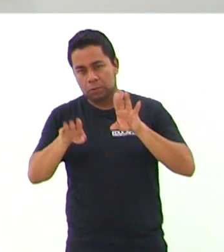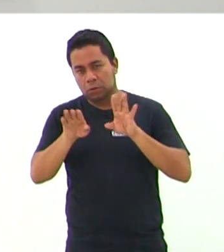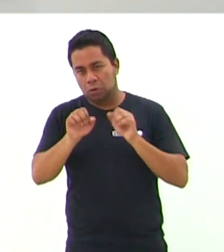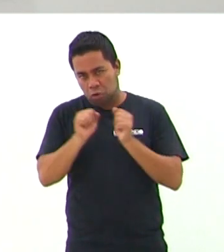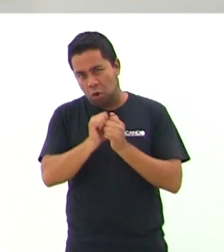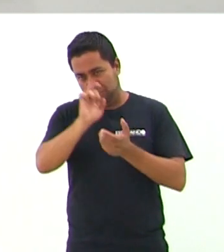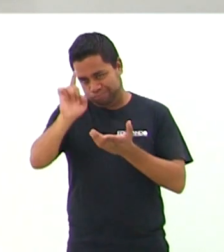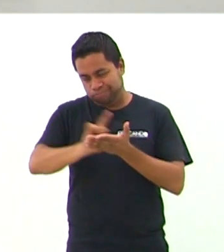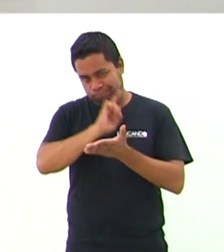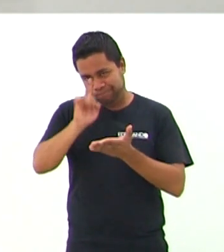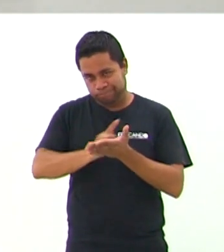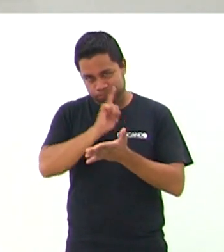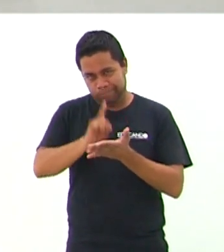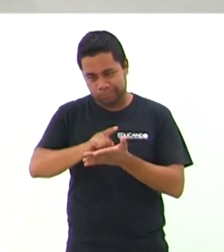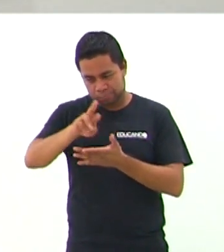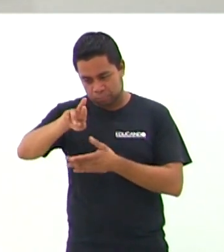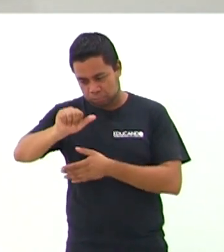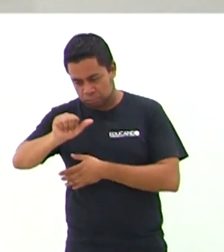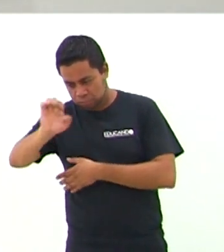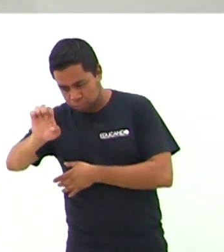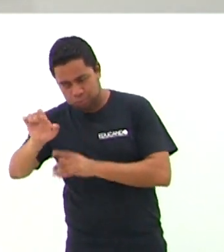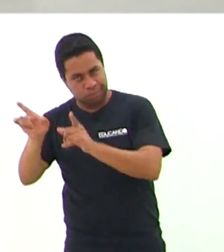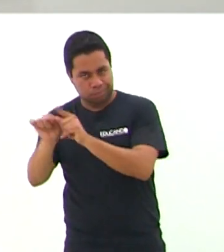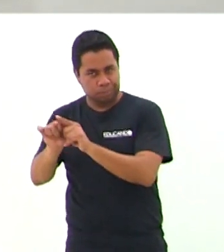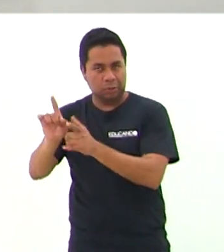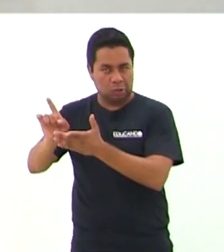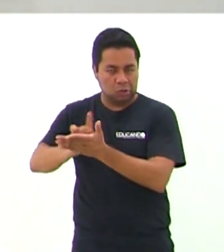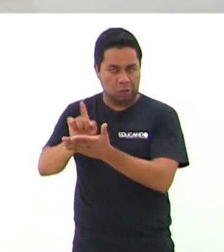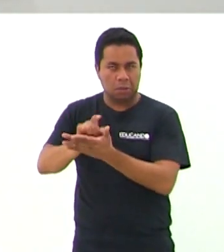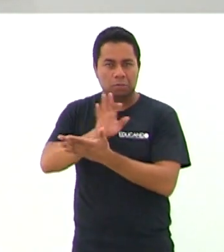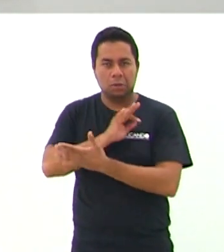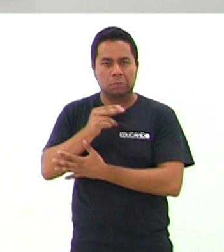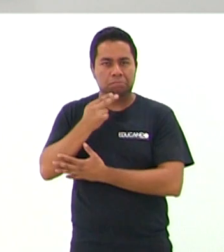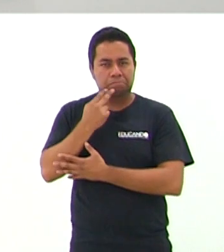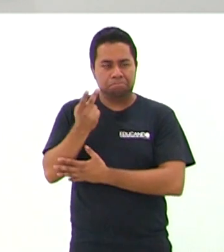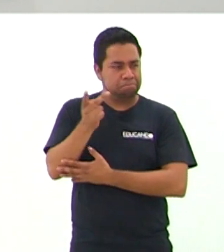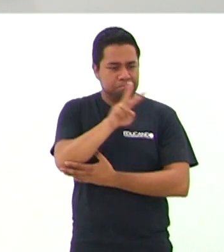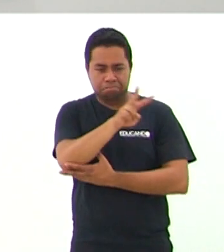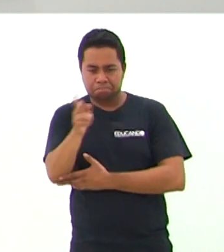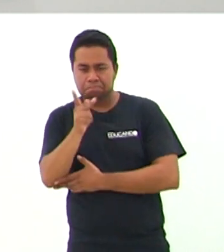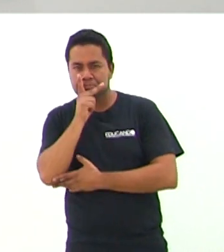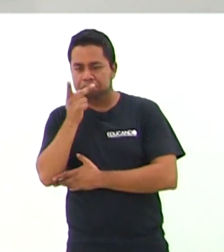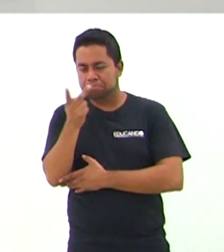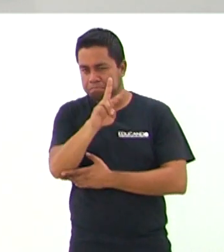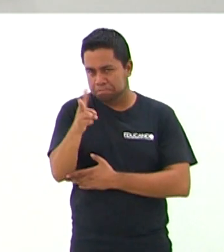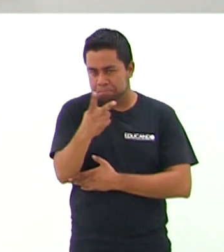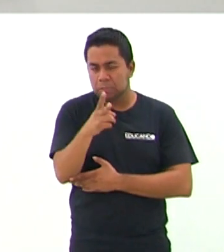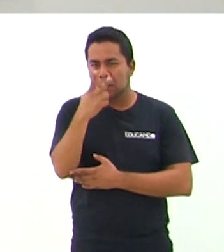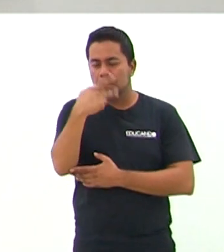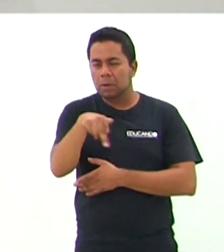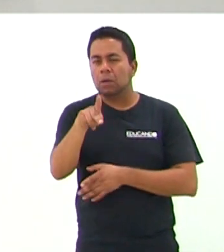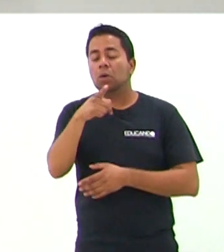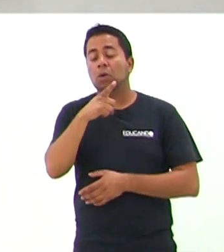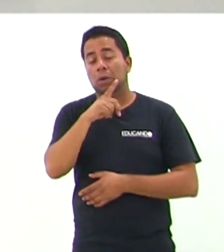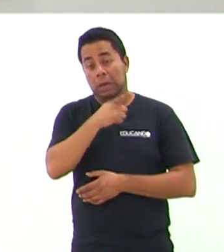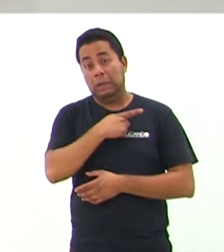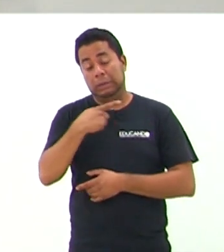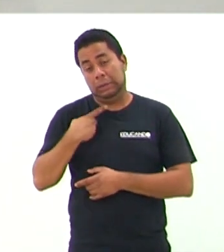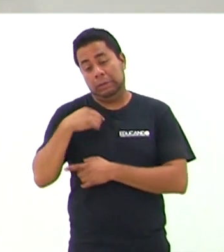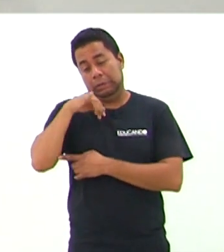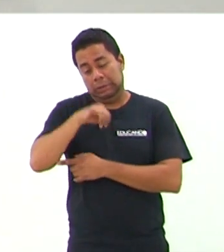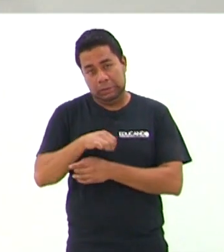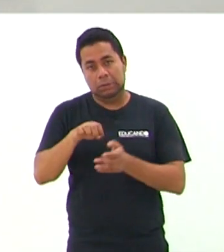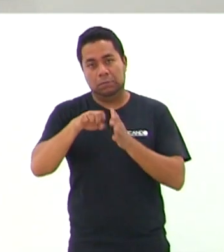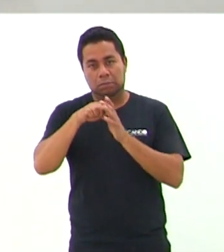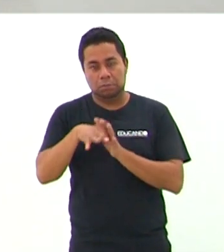la Real Academia de la Lengua Española, podemos utilizar cualquiera de estas dos palabras, pero sí tenemos que tomar en cuenta